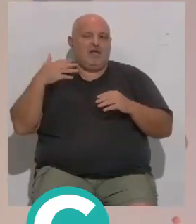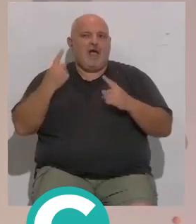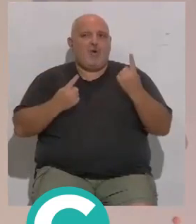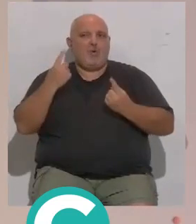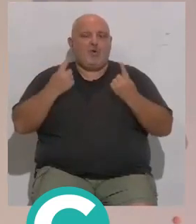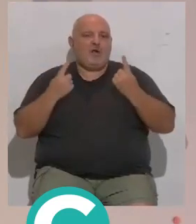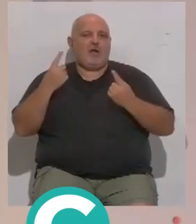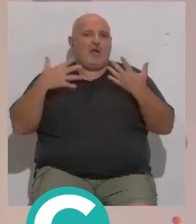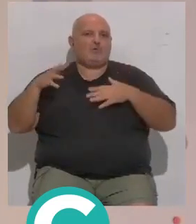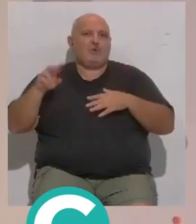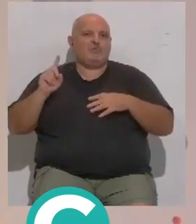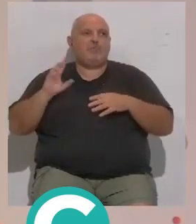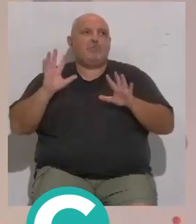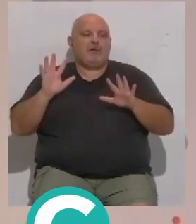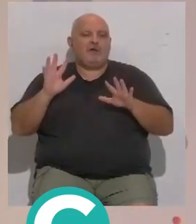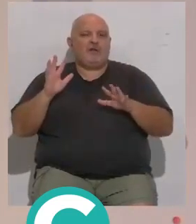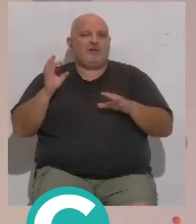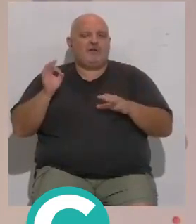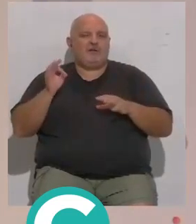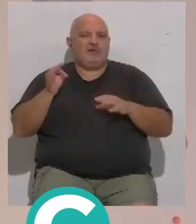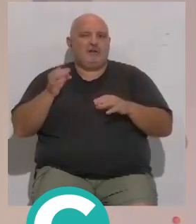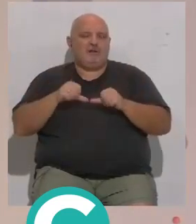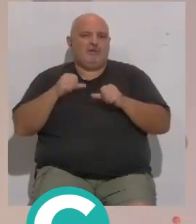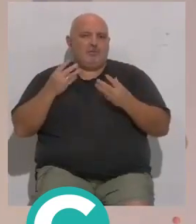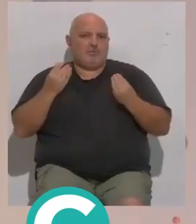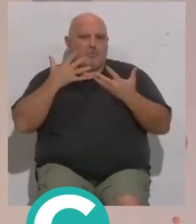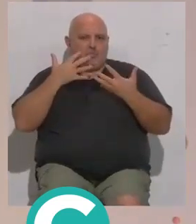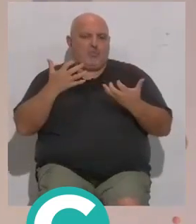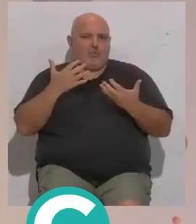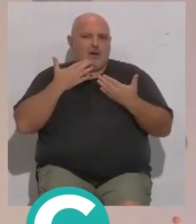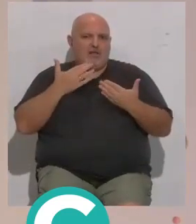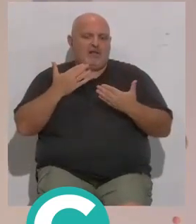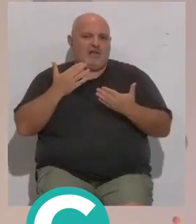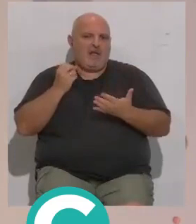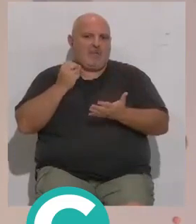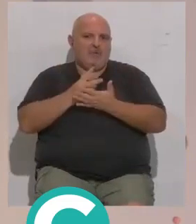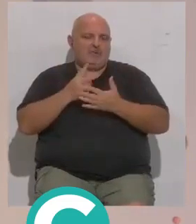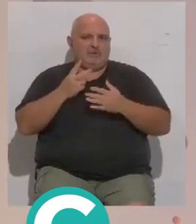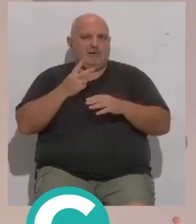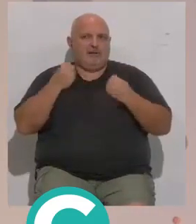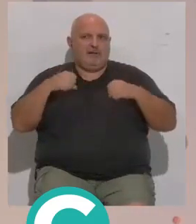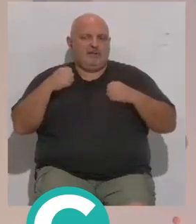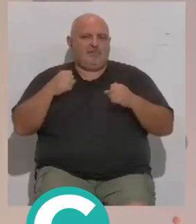algunos futbolistas, pero es cierto que marcó y mucho las apuestas de Sergio a la hora